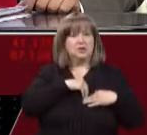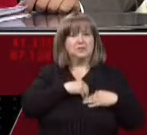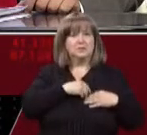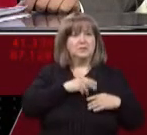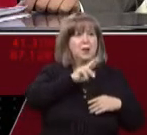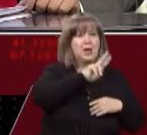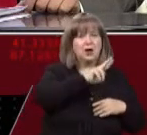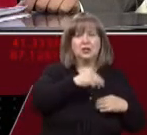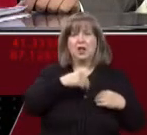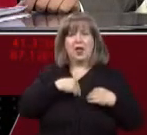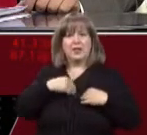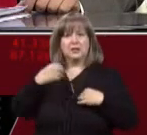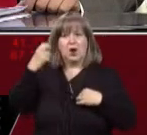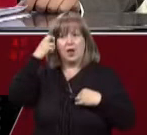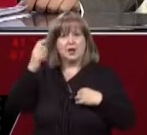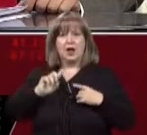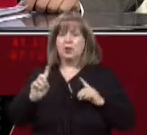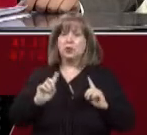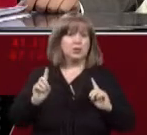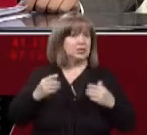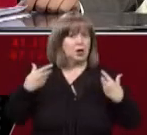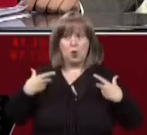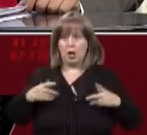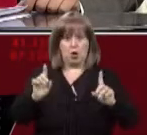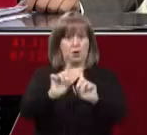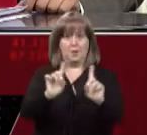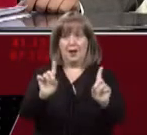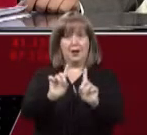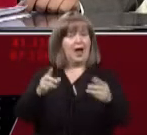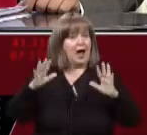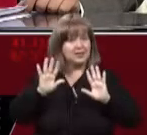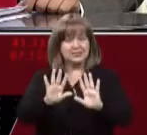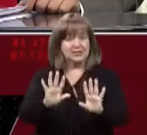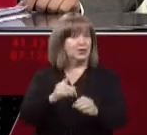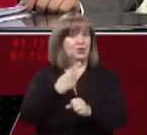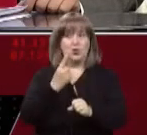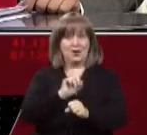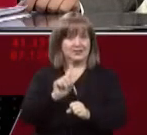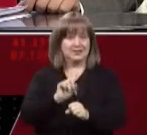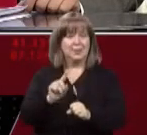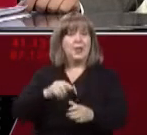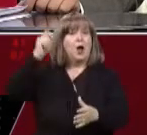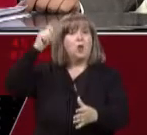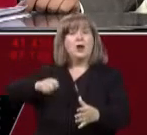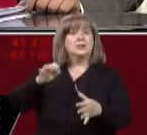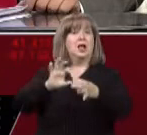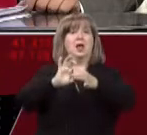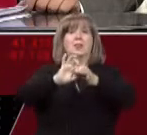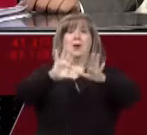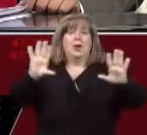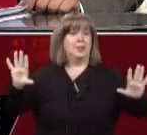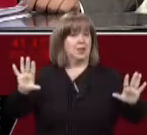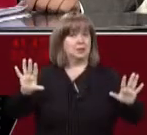que de a poquito lo vamos naturalizando, y eso no está bien, porque aparte no es real. También es cierto que hay, de los jueces que integran la Corte, hay quienes no han